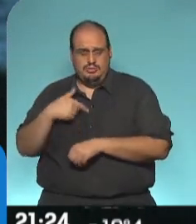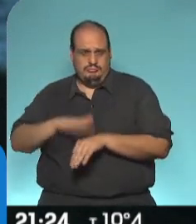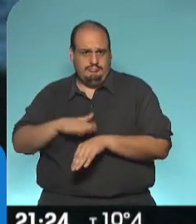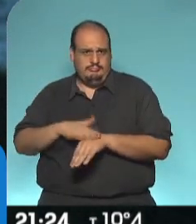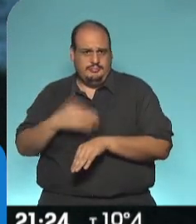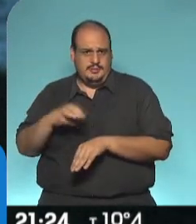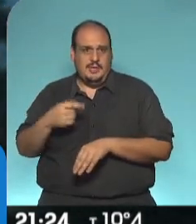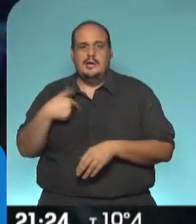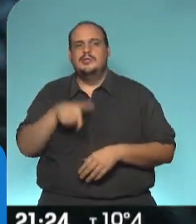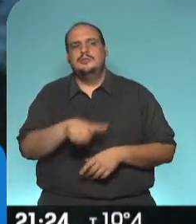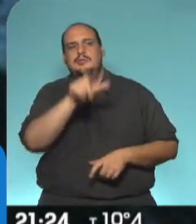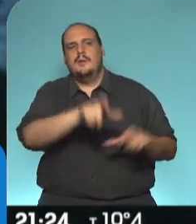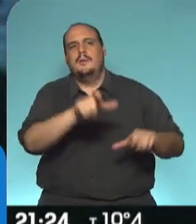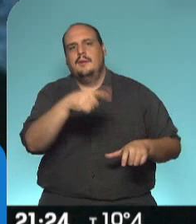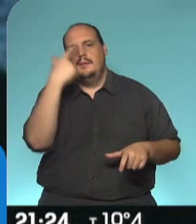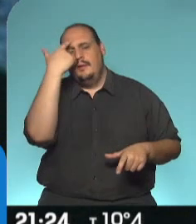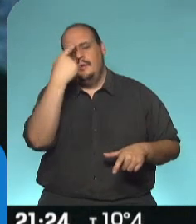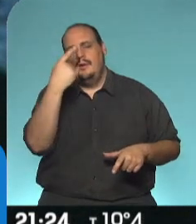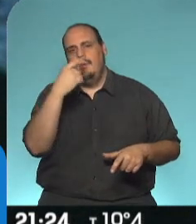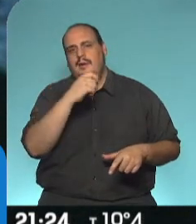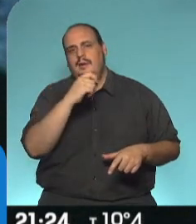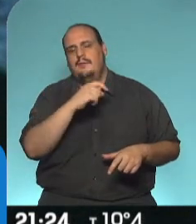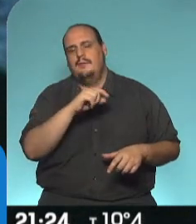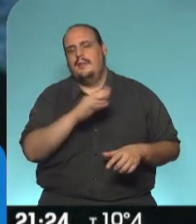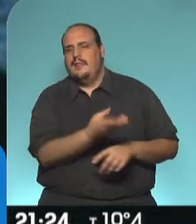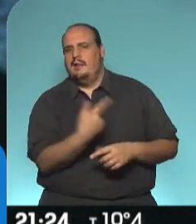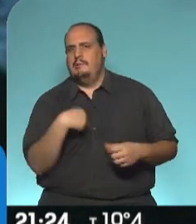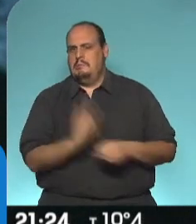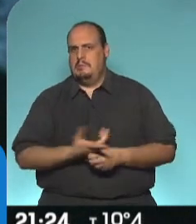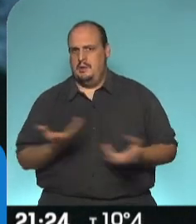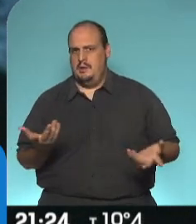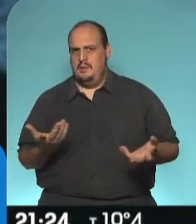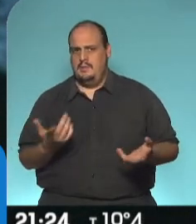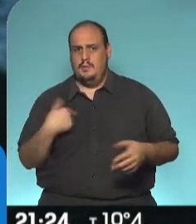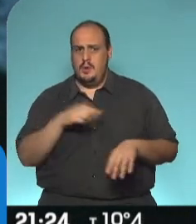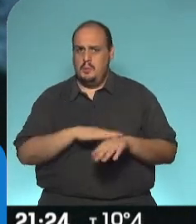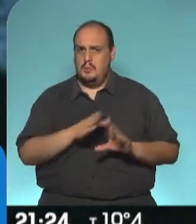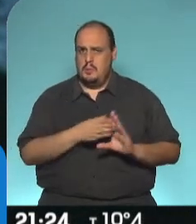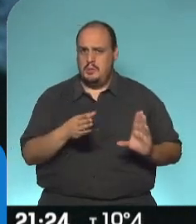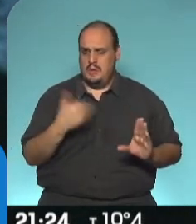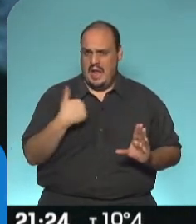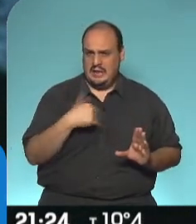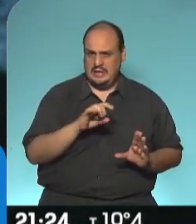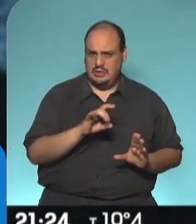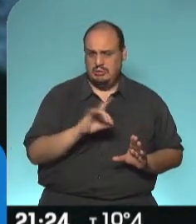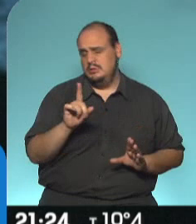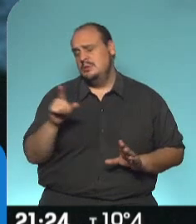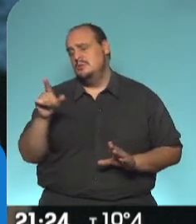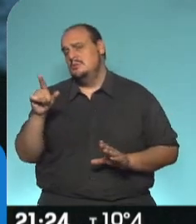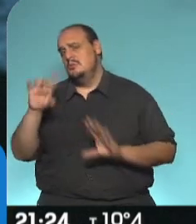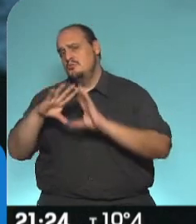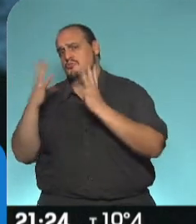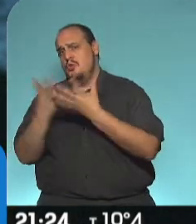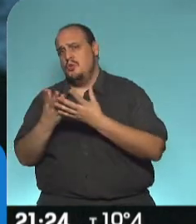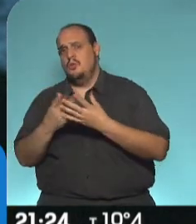crear falsas expectativas sobre todo en un momento donde vemos que no solamente en argentina sino en el mundo hay marchas y contramarchas es un virus